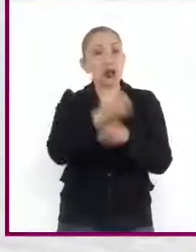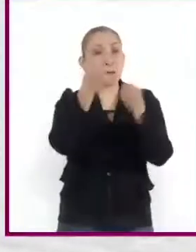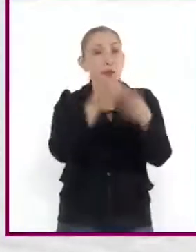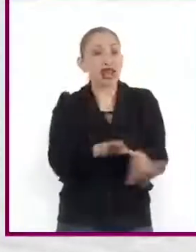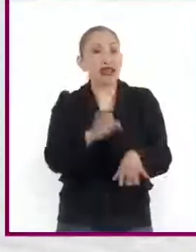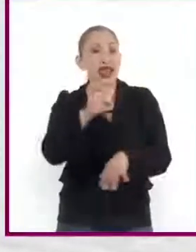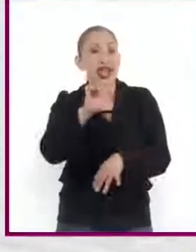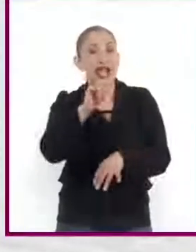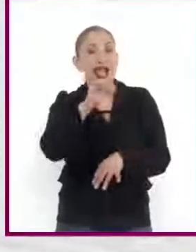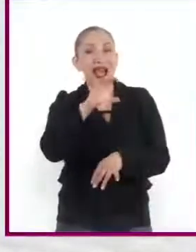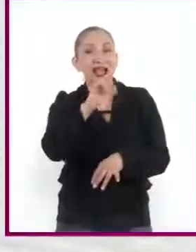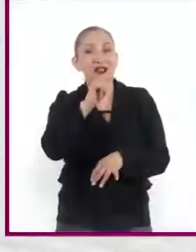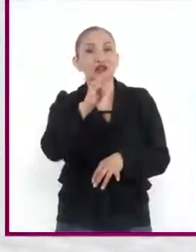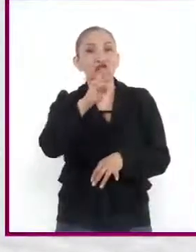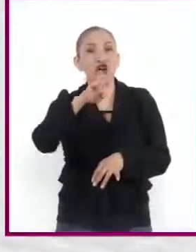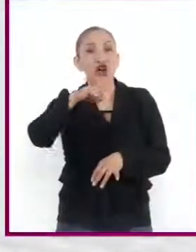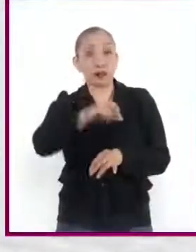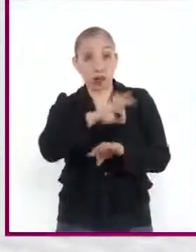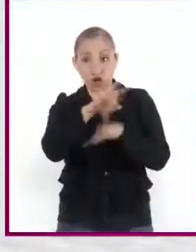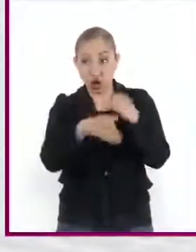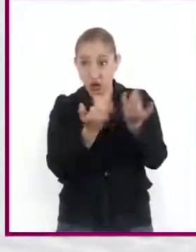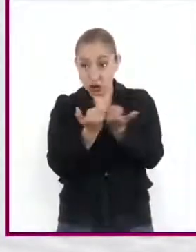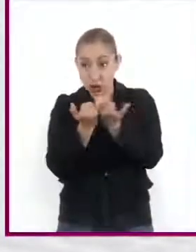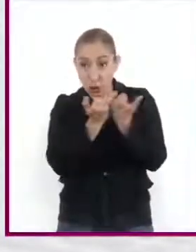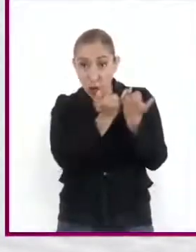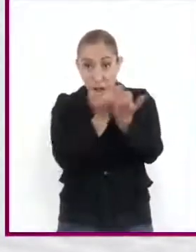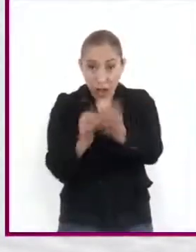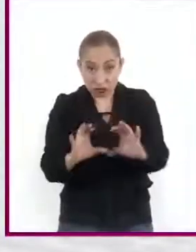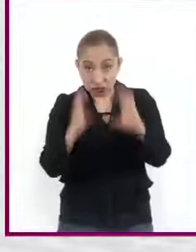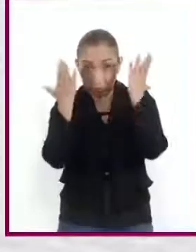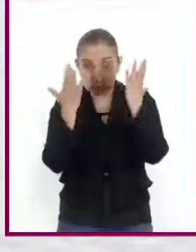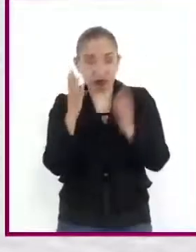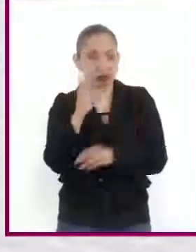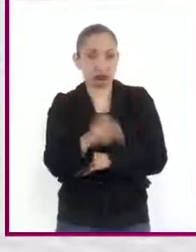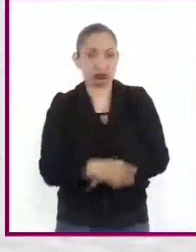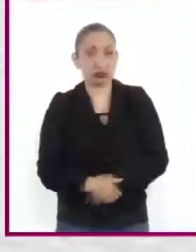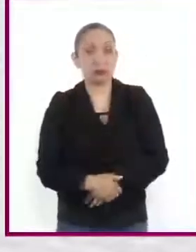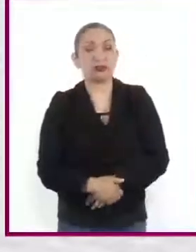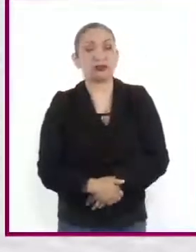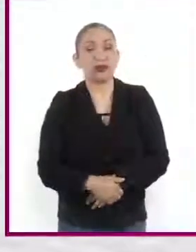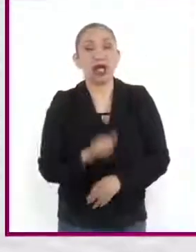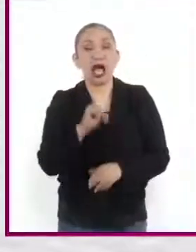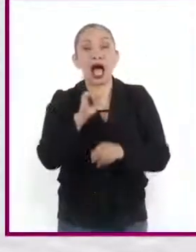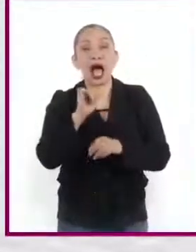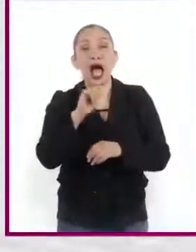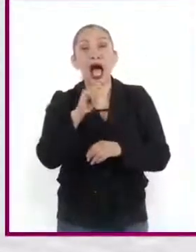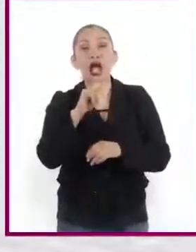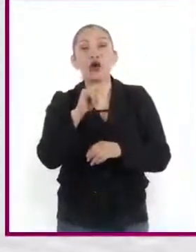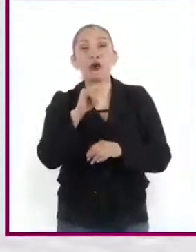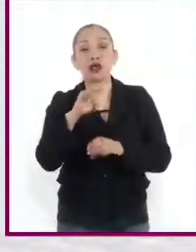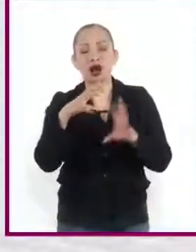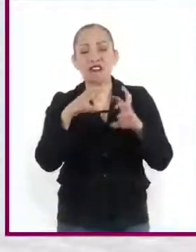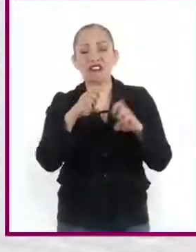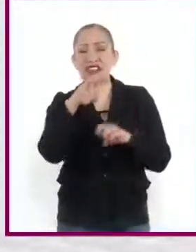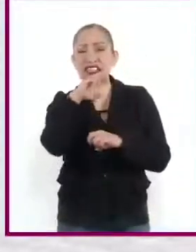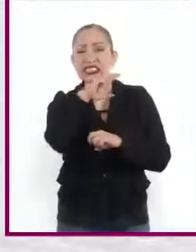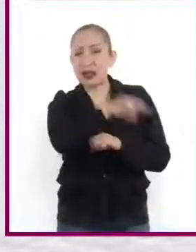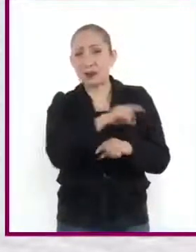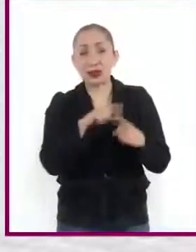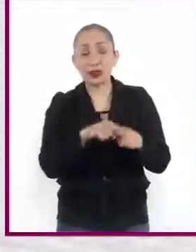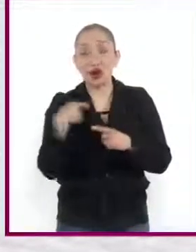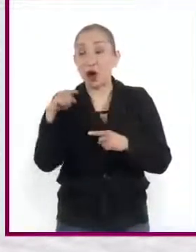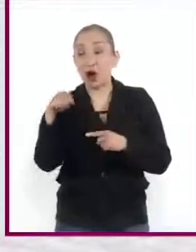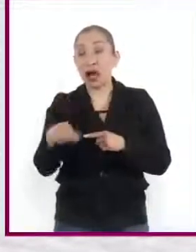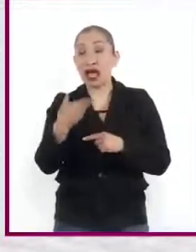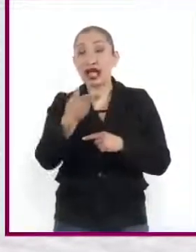pierden electrones, pero no todos lo hacen con la misma velocidad. El aluminio se deteriora rápidamente,